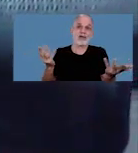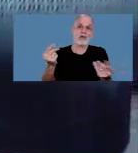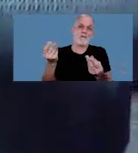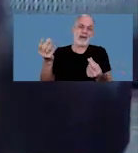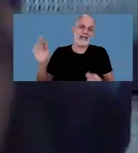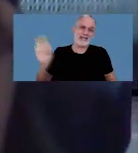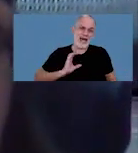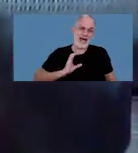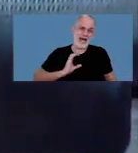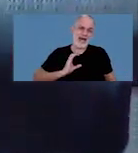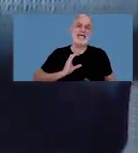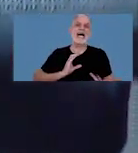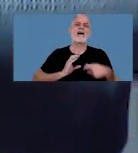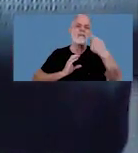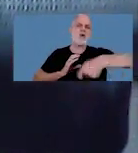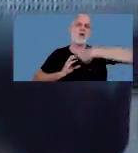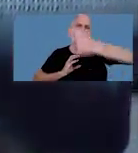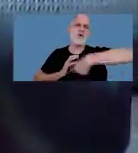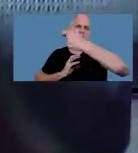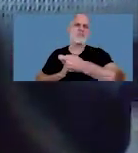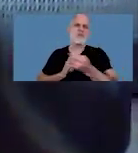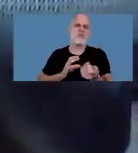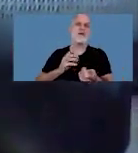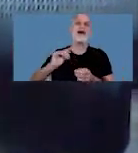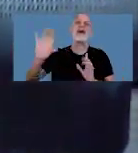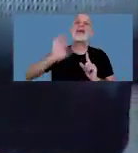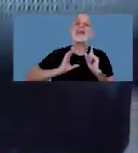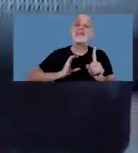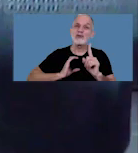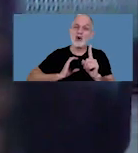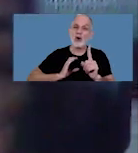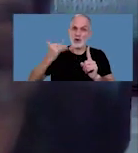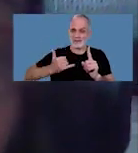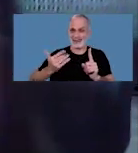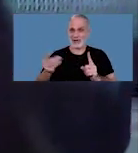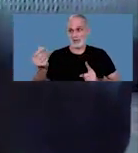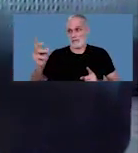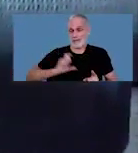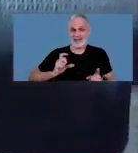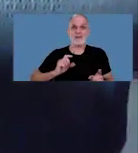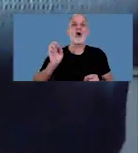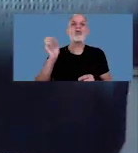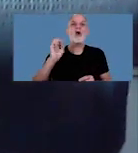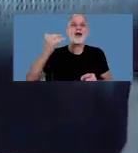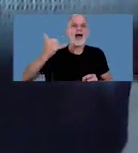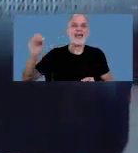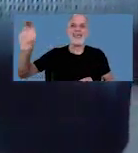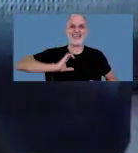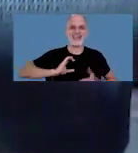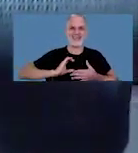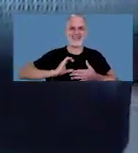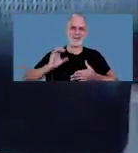fideicomiso, entonces lo vas a tener que evaluar al crédito que vos tengas, ¿sí? a los dólares que vos tengas de crédito